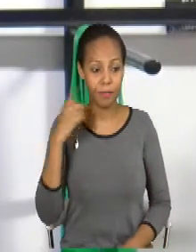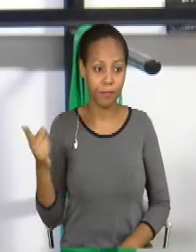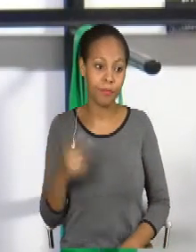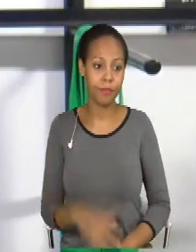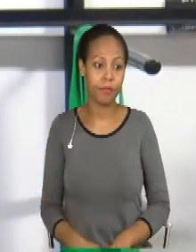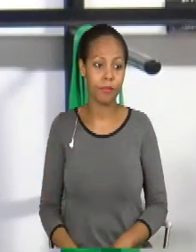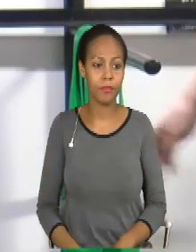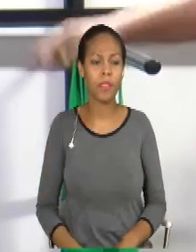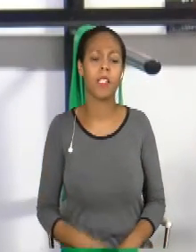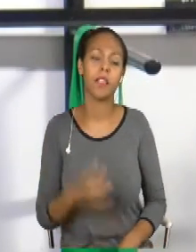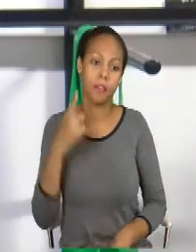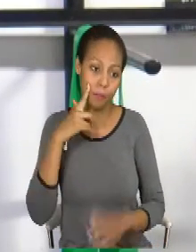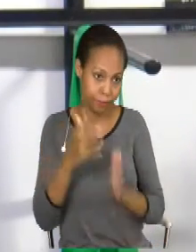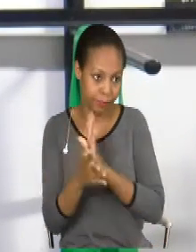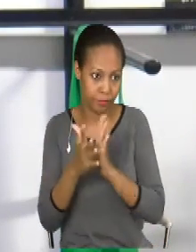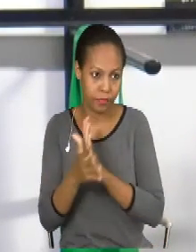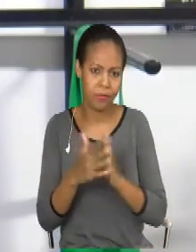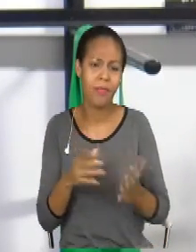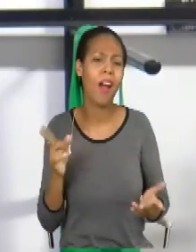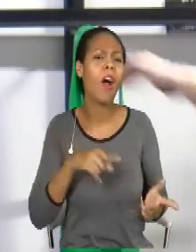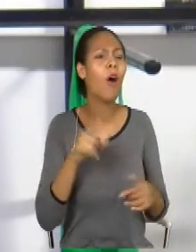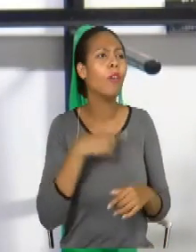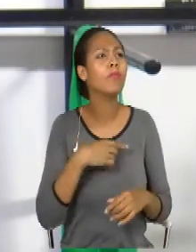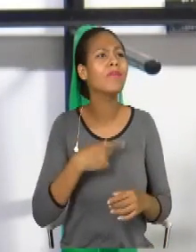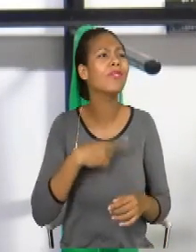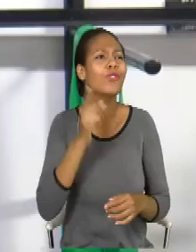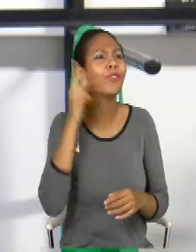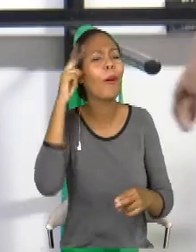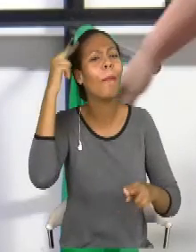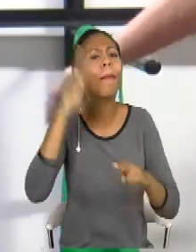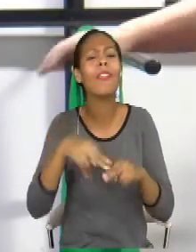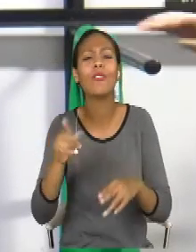hoy les quiero aclarar un mito que pues para muchas personas